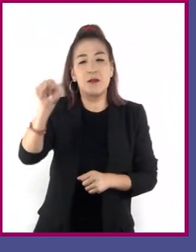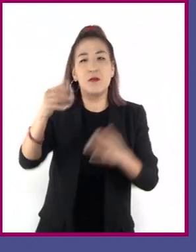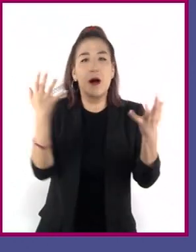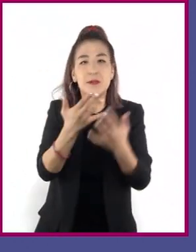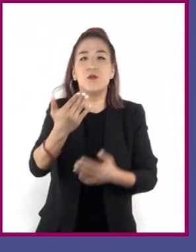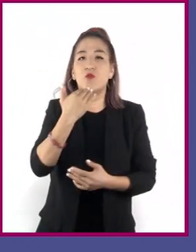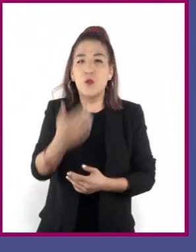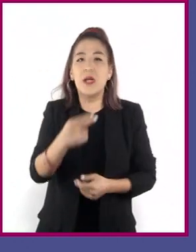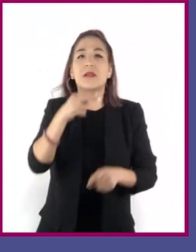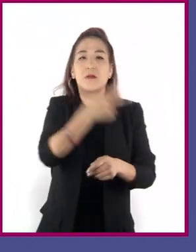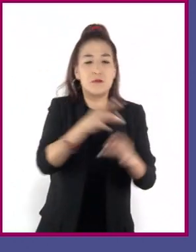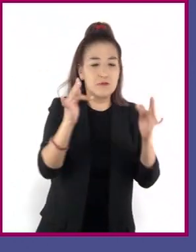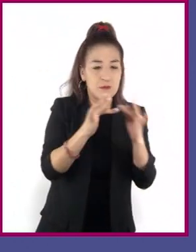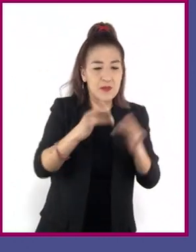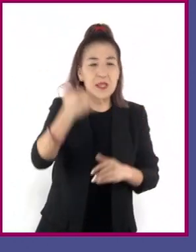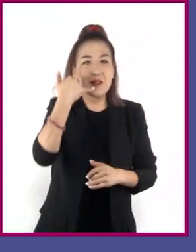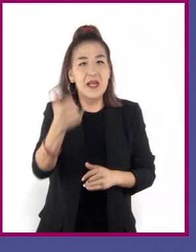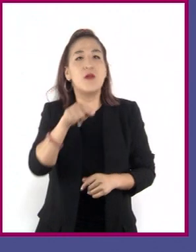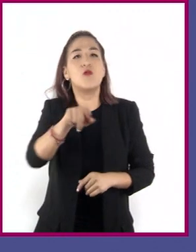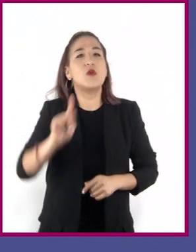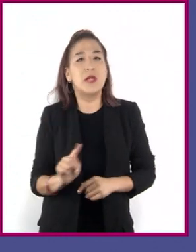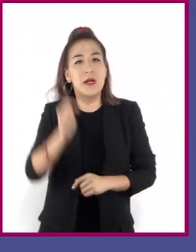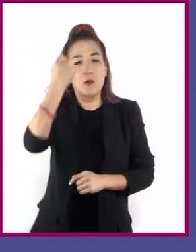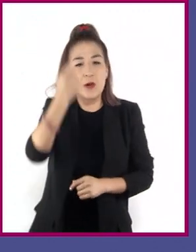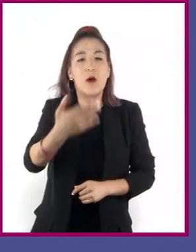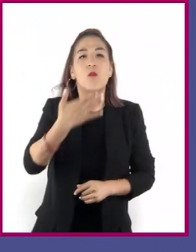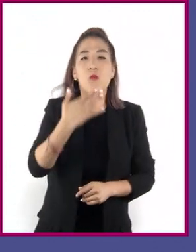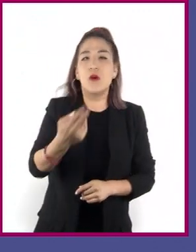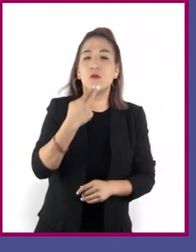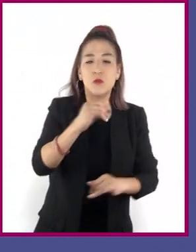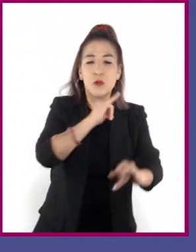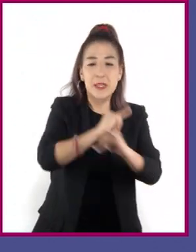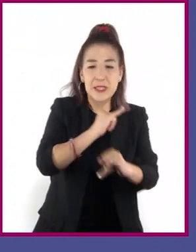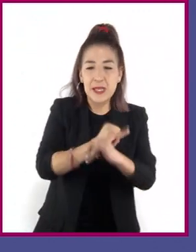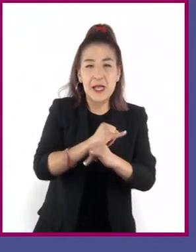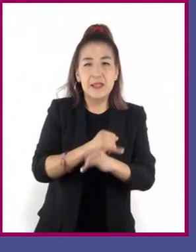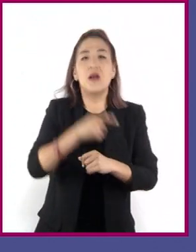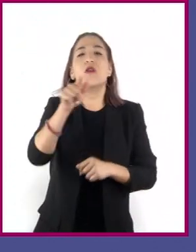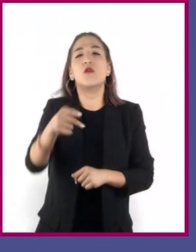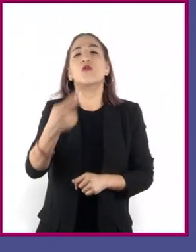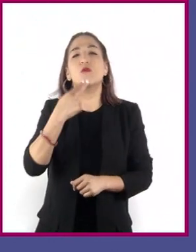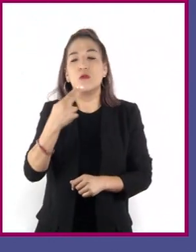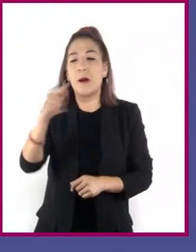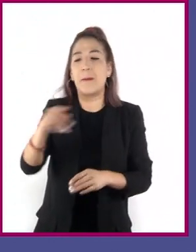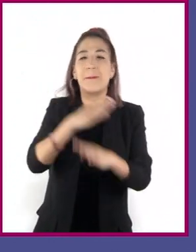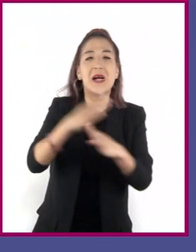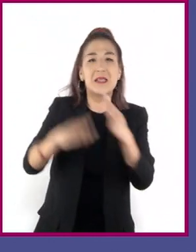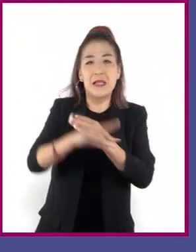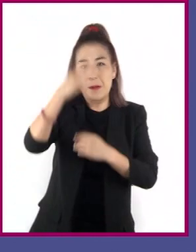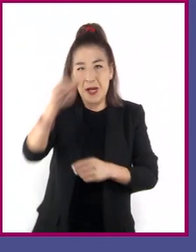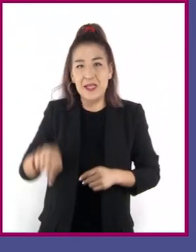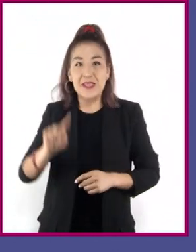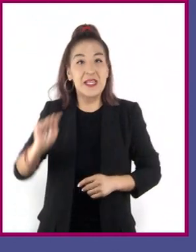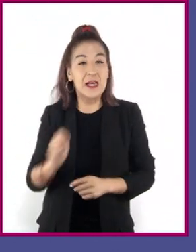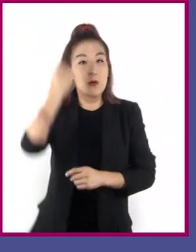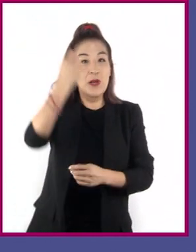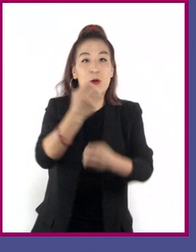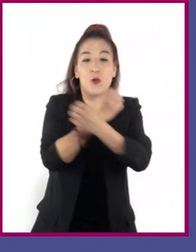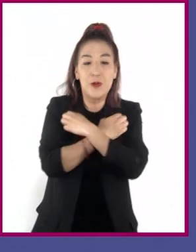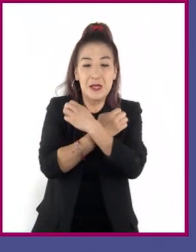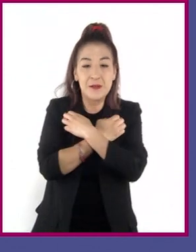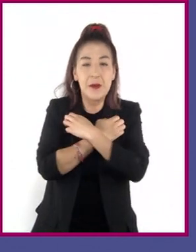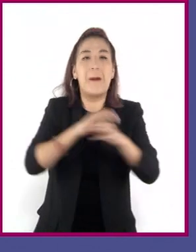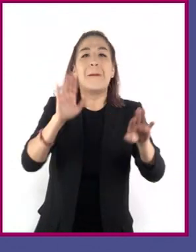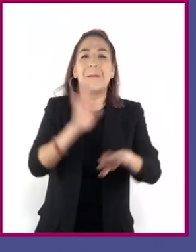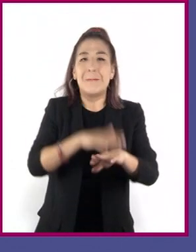uso de la tecnología acceso a internet en todo momento uso de herramientas educativas tecnológicas aumento de las